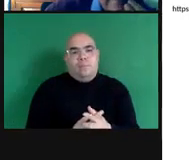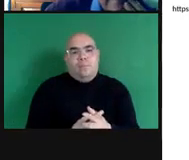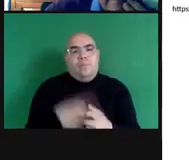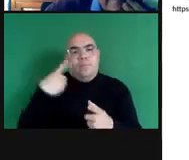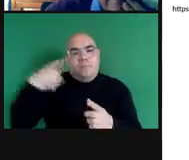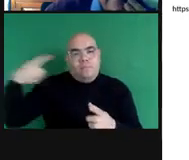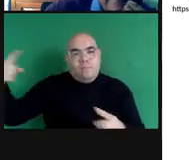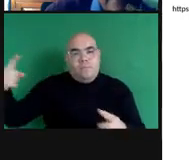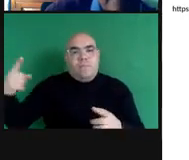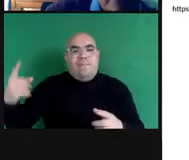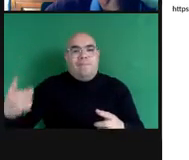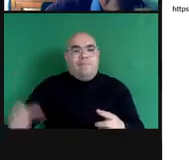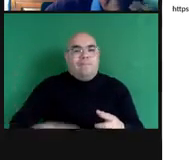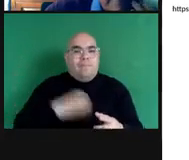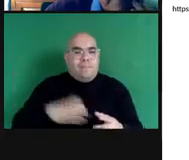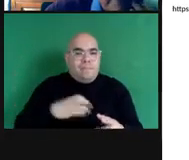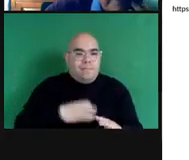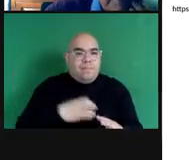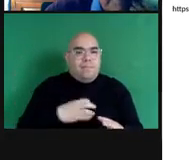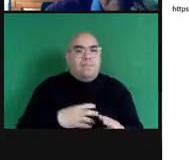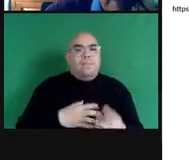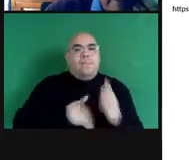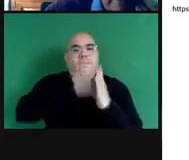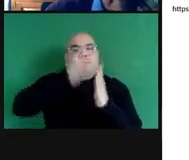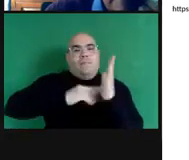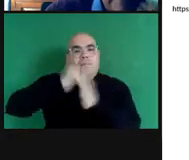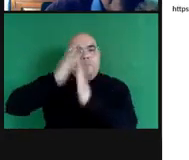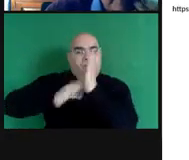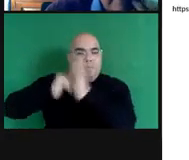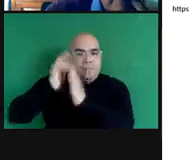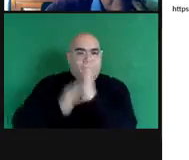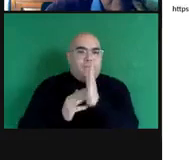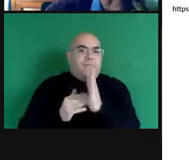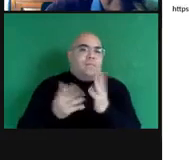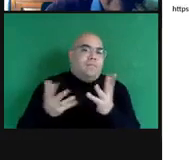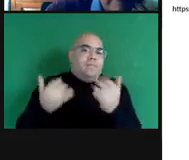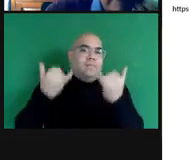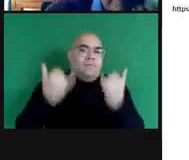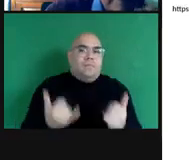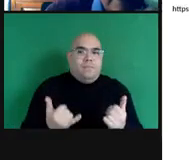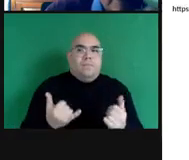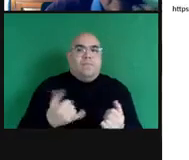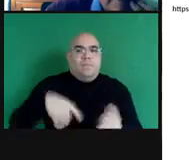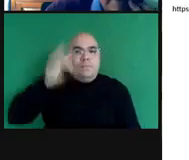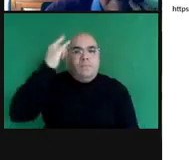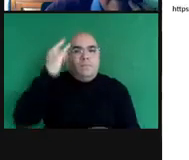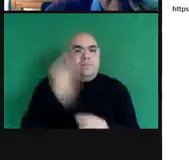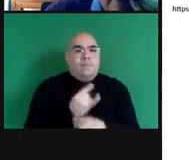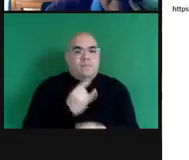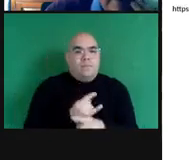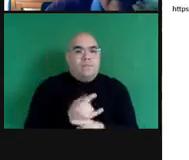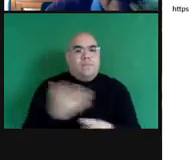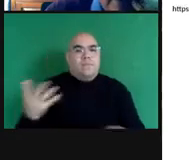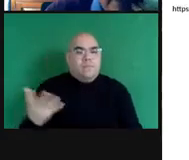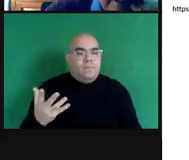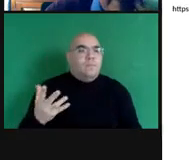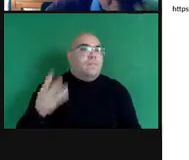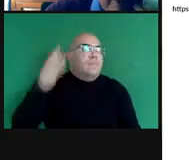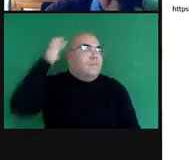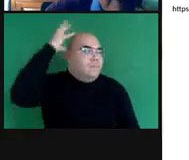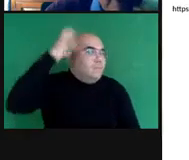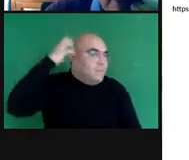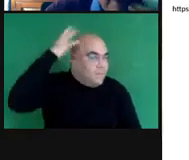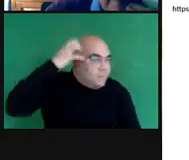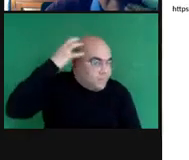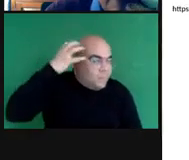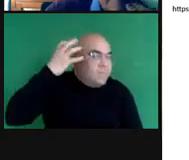unas características de producto anti-graffiti, y ya se está usando mucho en Europa, en Estados Unidos, inclusive aquí en